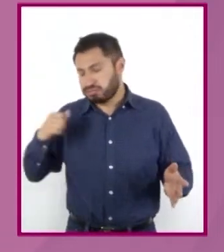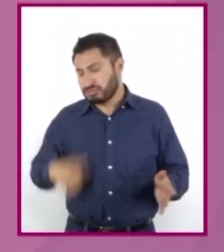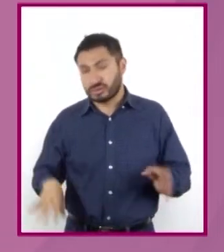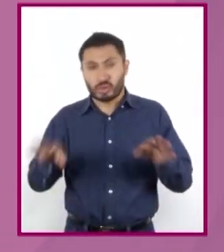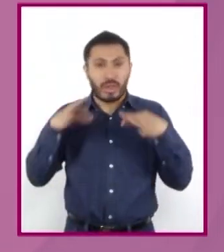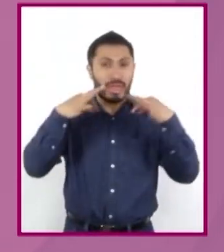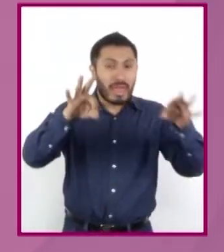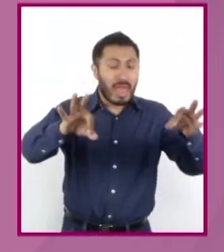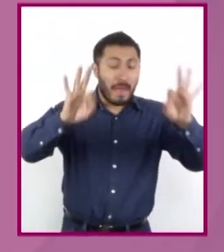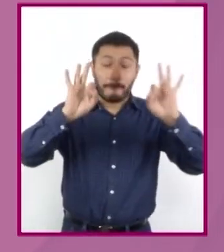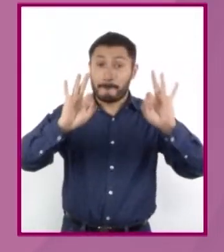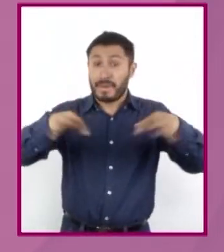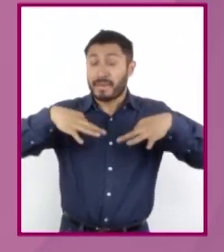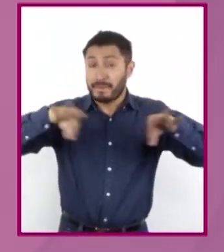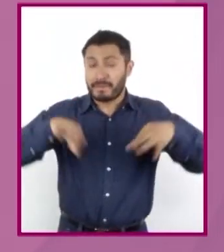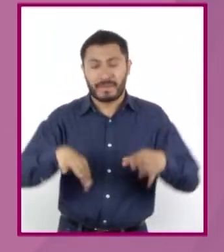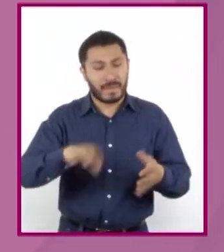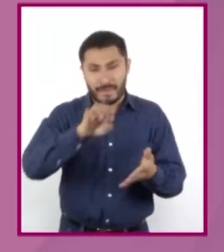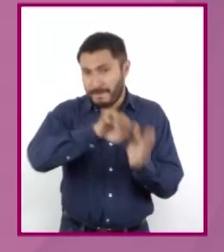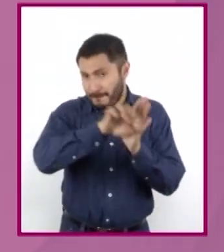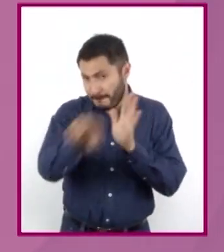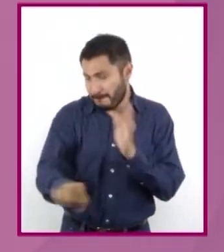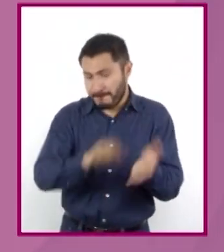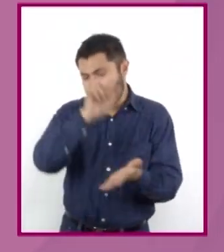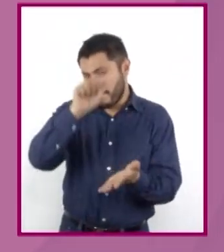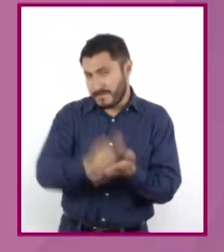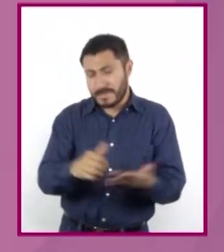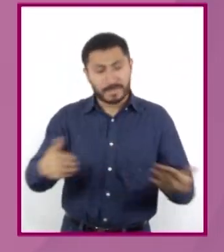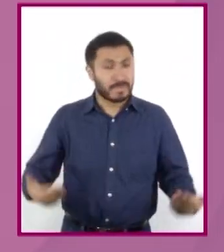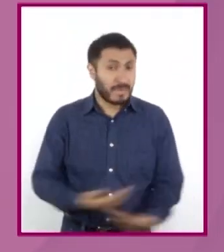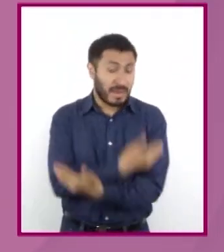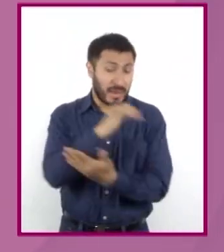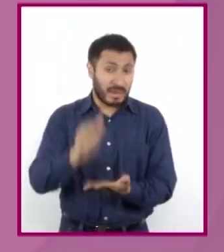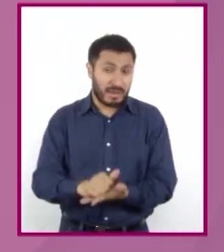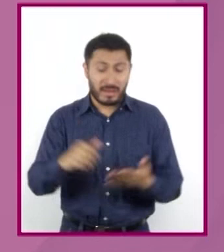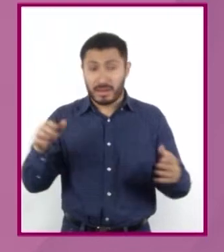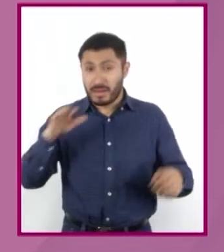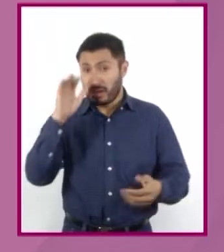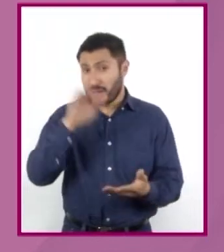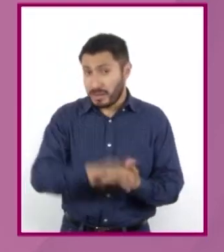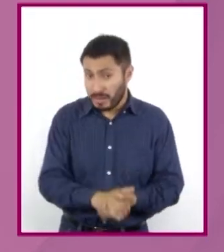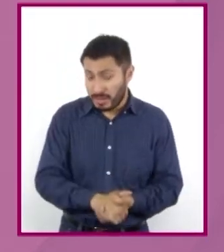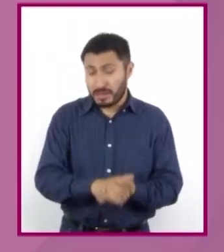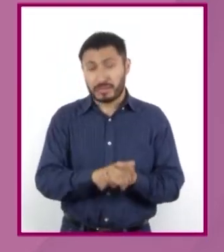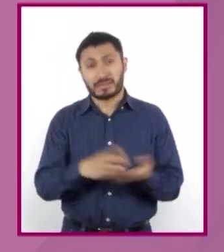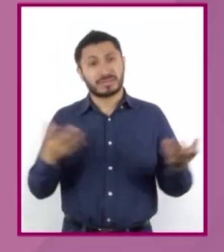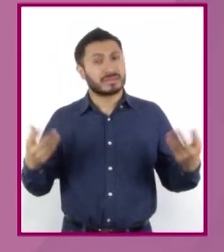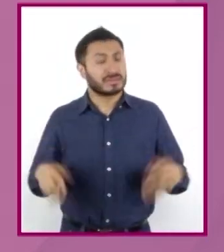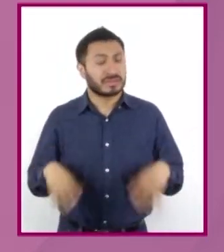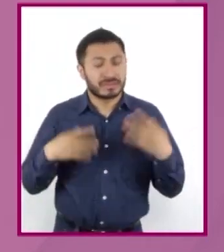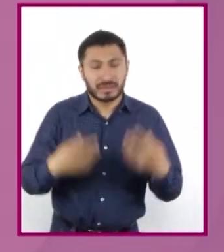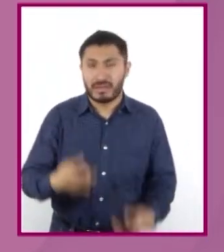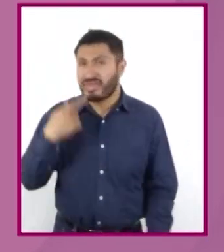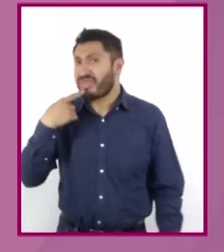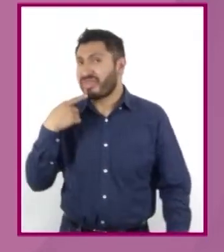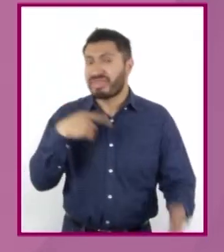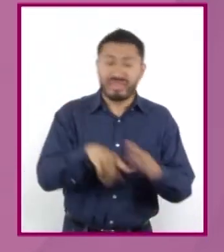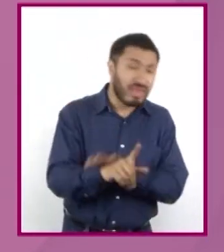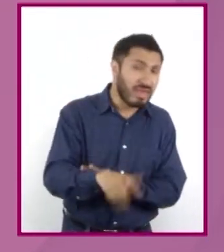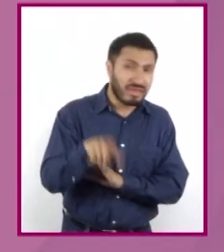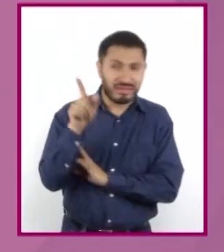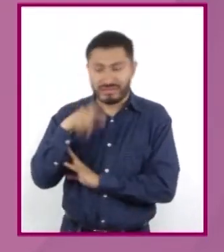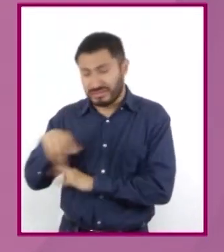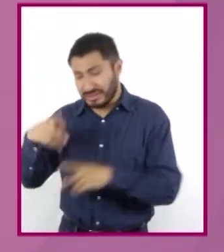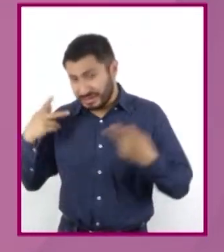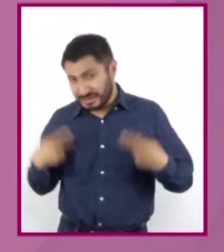oficial, como actas de nacimiento, de matrimonio y las denuncias que han hecho los individuos a